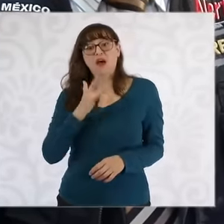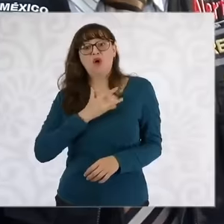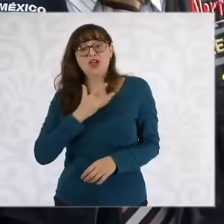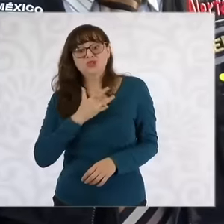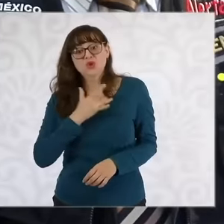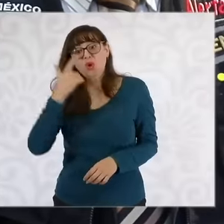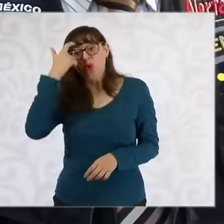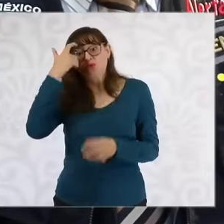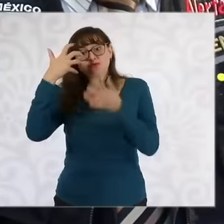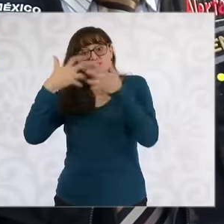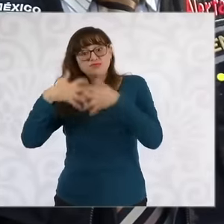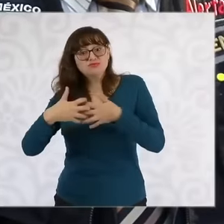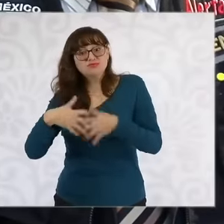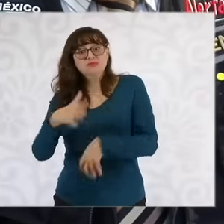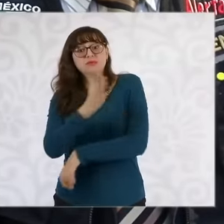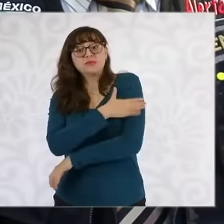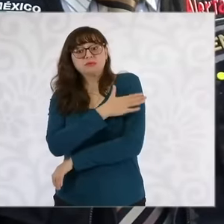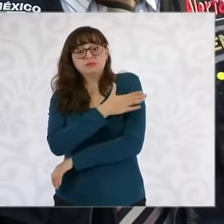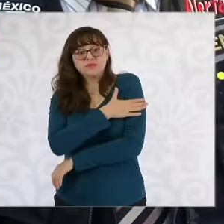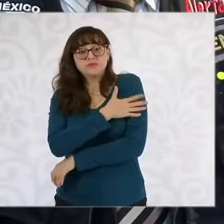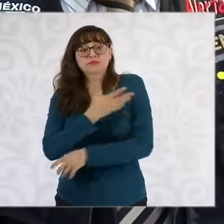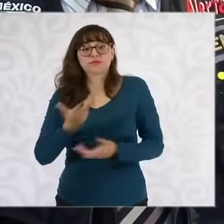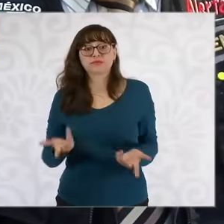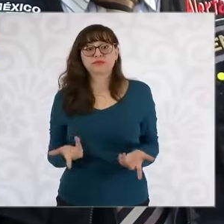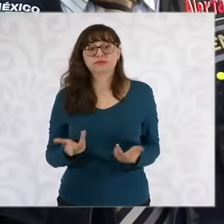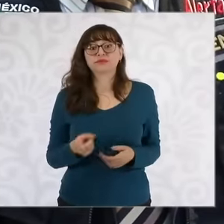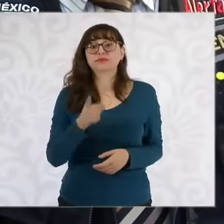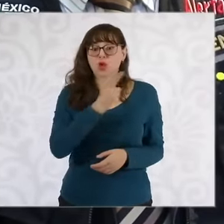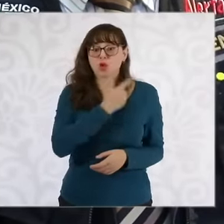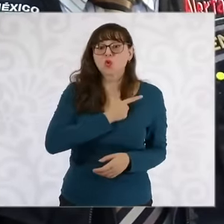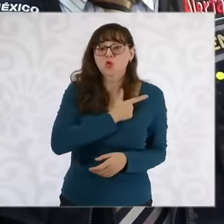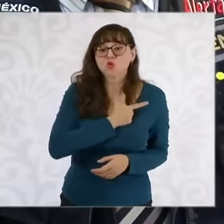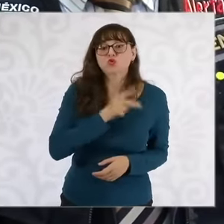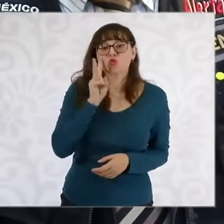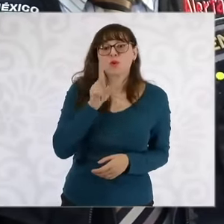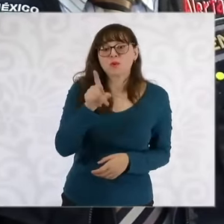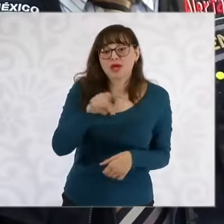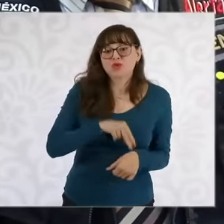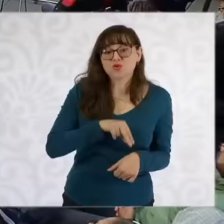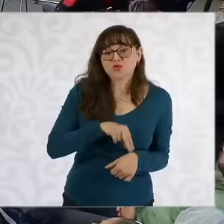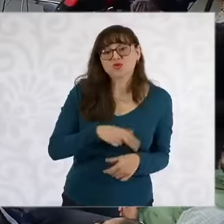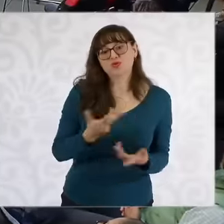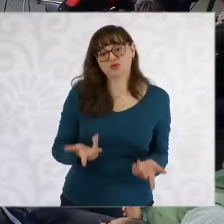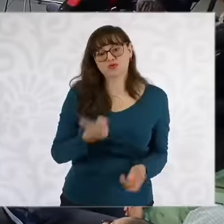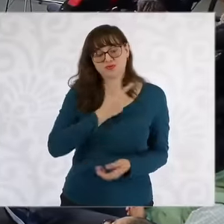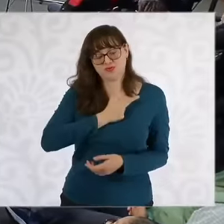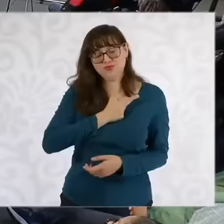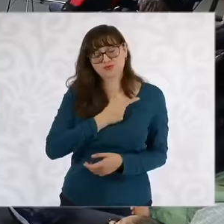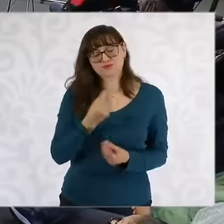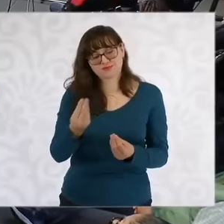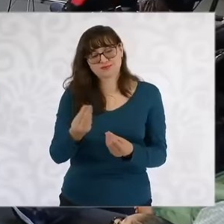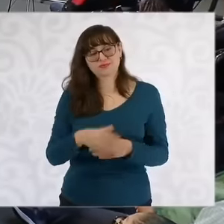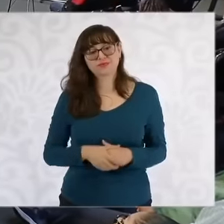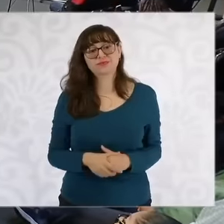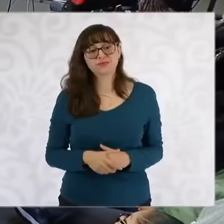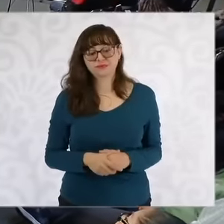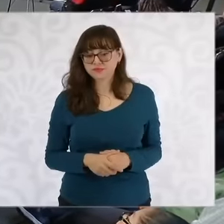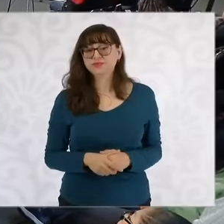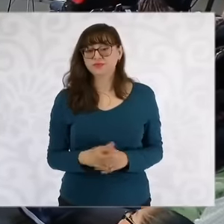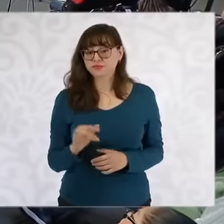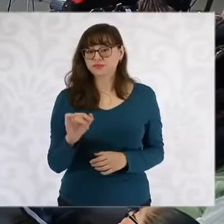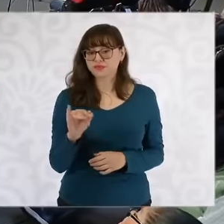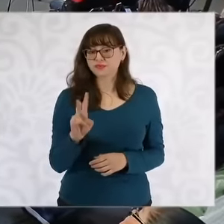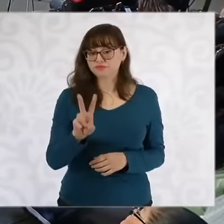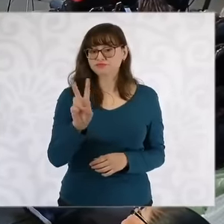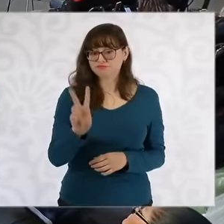cardiovasculares. Particularmente, doctor Kerstenovich, gracias, me ha gustado verlo. ¿Qué se va a hacer al respecto? Gracias. Sí. Efectivamente, las